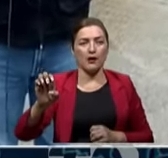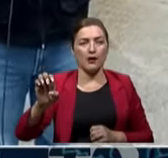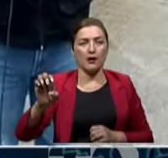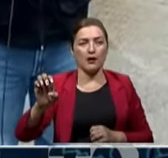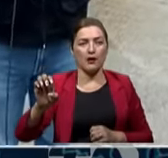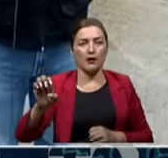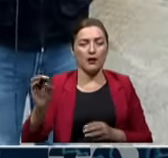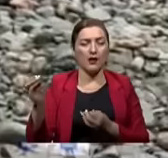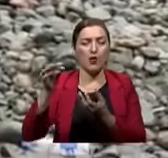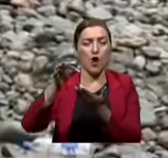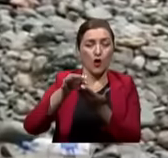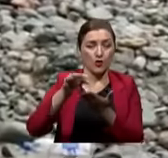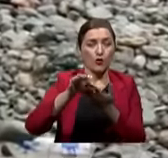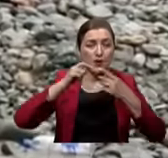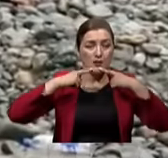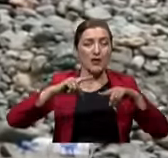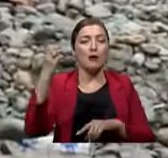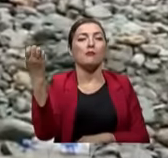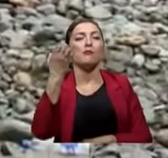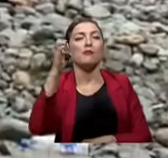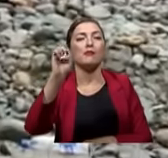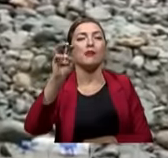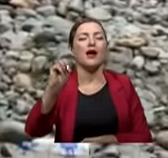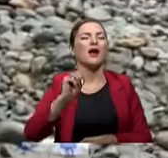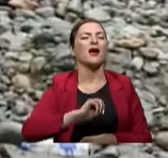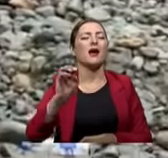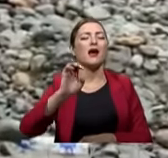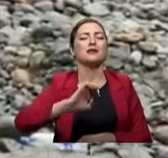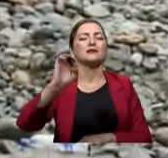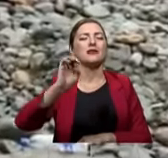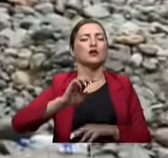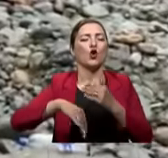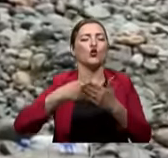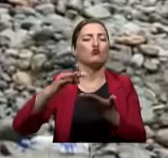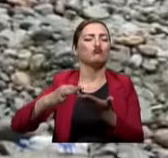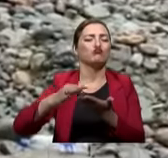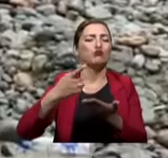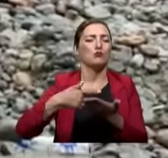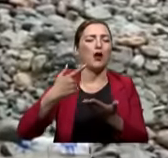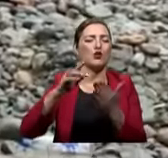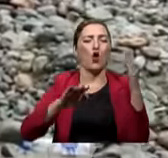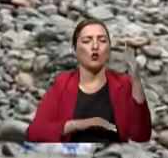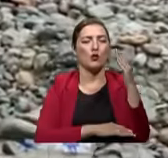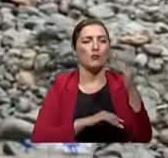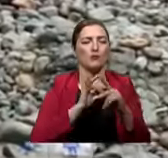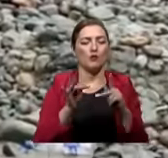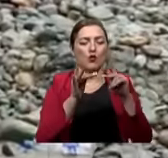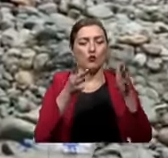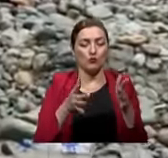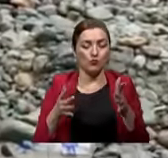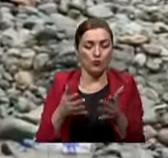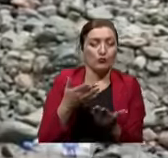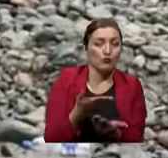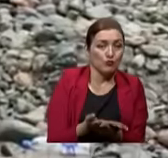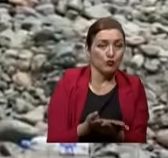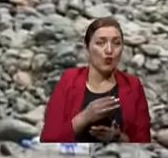reportes dan a que el cantón será declarado en emergencia en el transcurso del día. La prefectura se hizo ya presente. Tenemos entendido